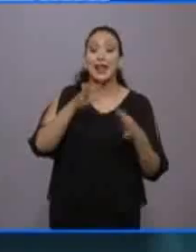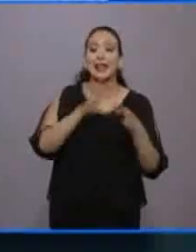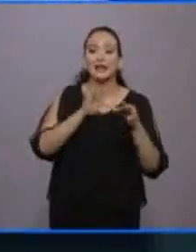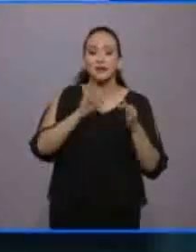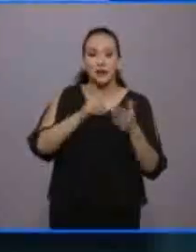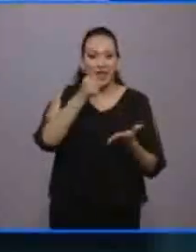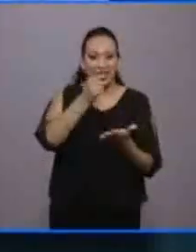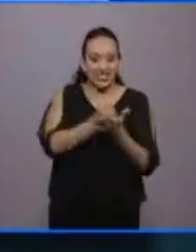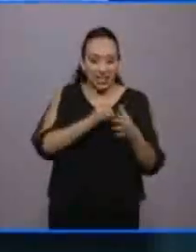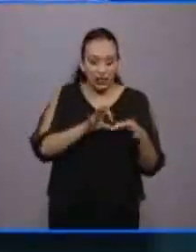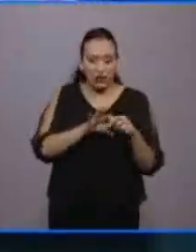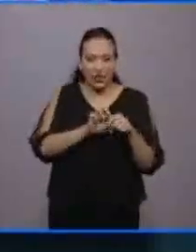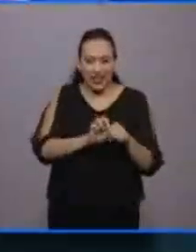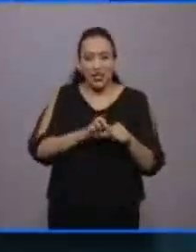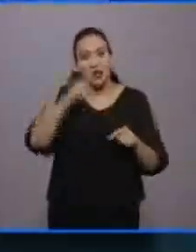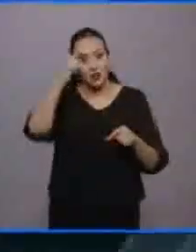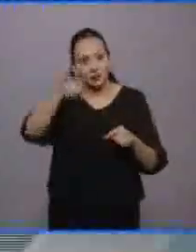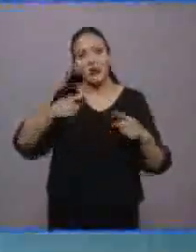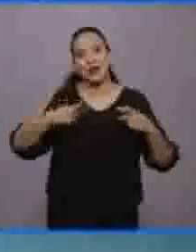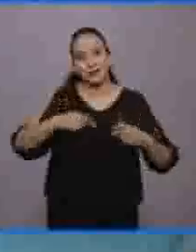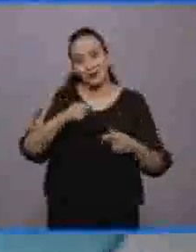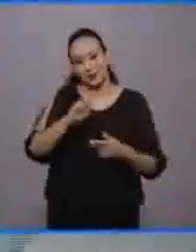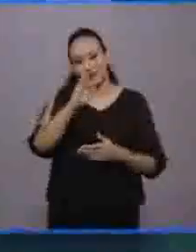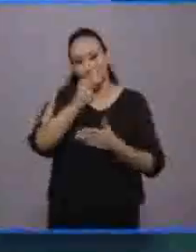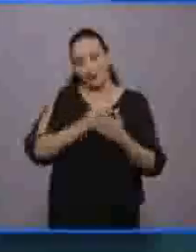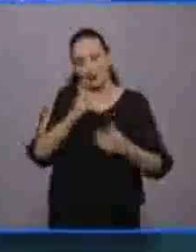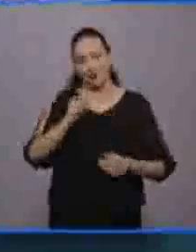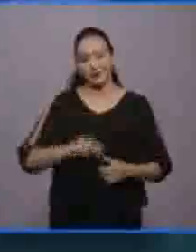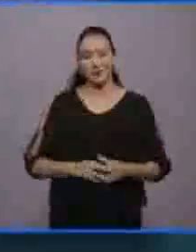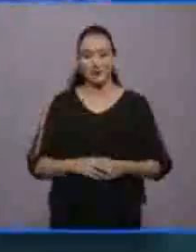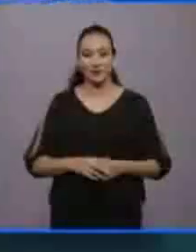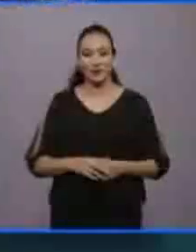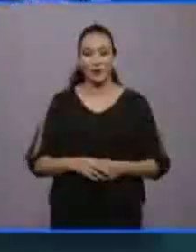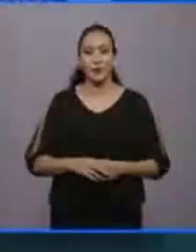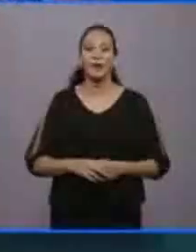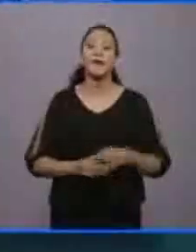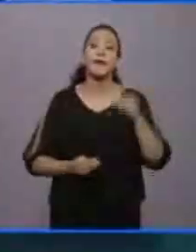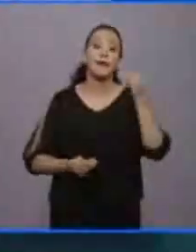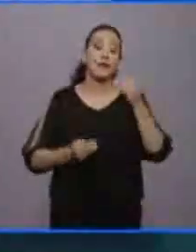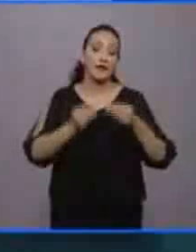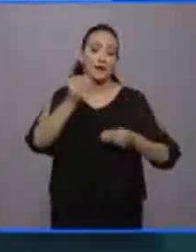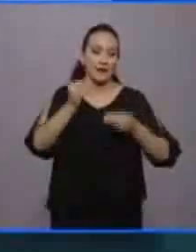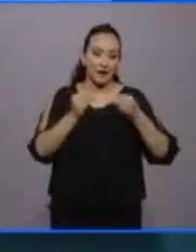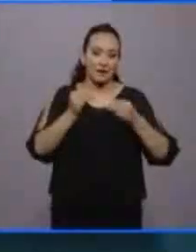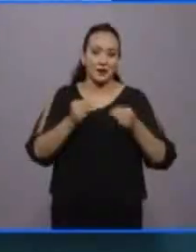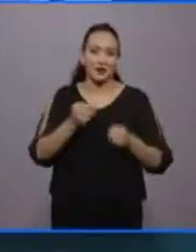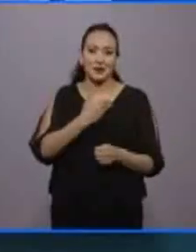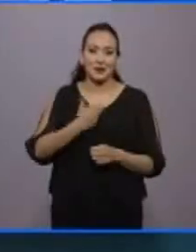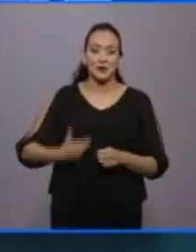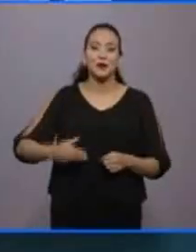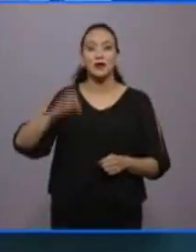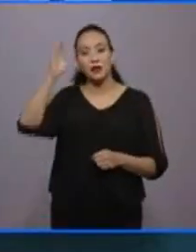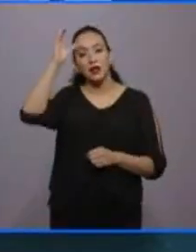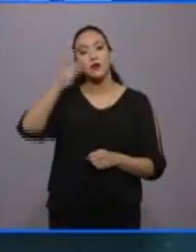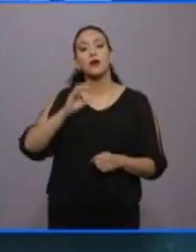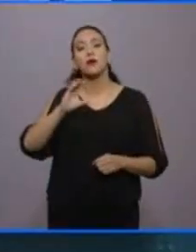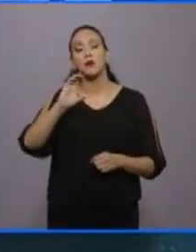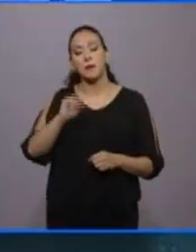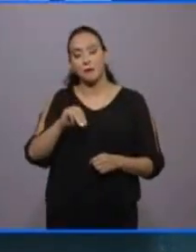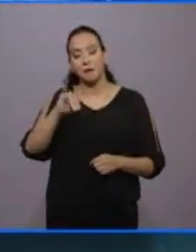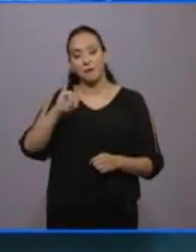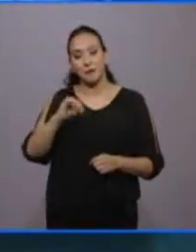seguridad para garantizar su integridad. El magistrado presidente del Poder Judicial de Coahuila, Miguel Meri